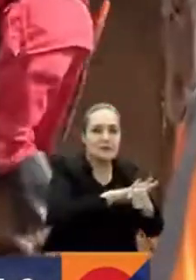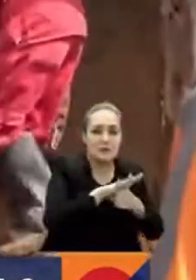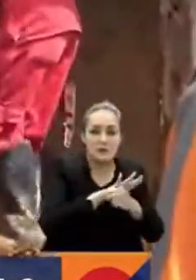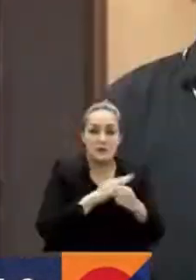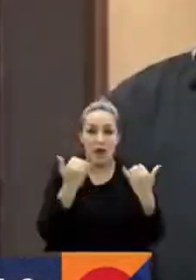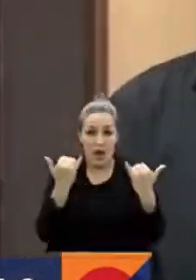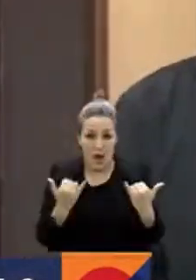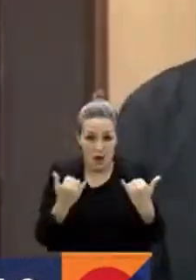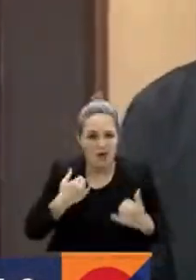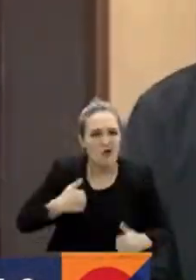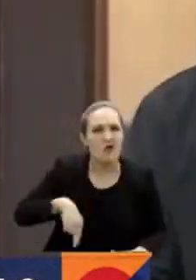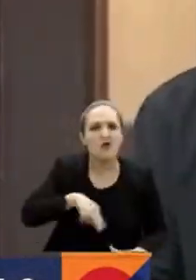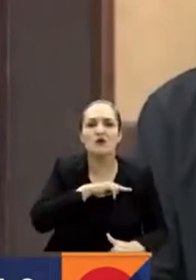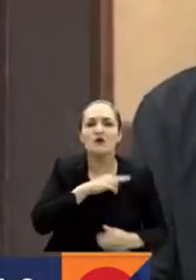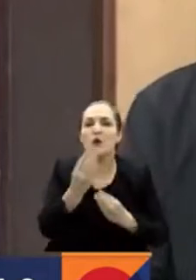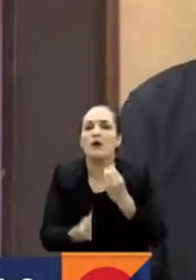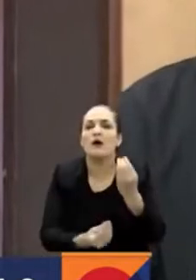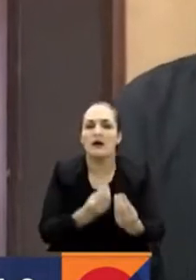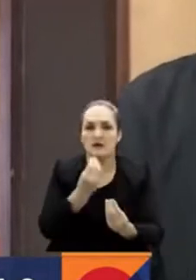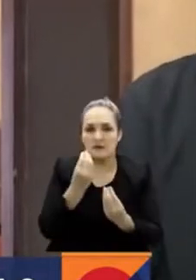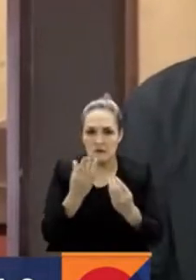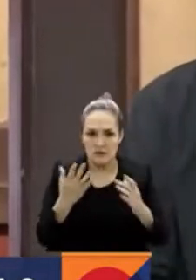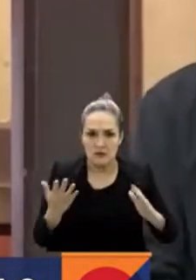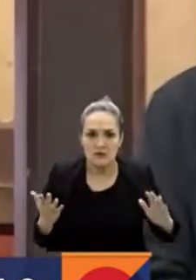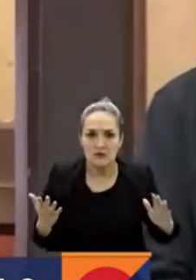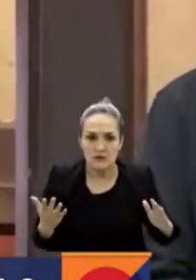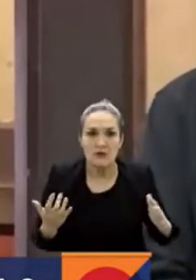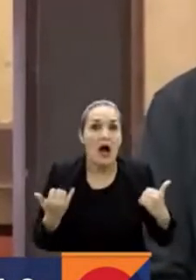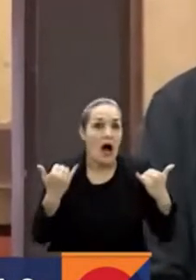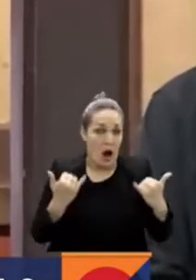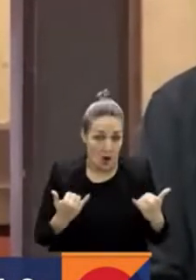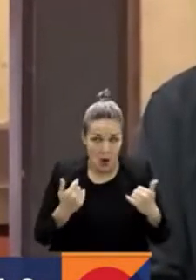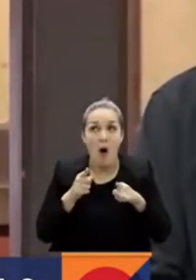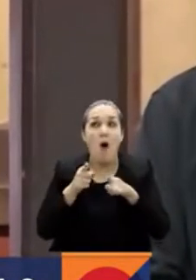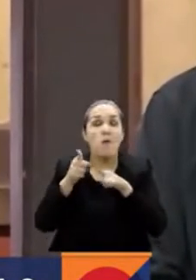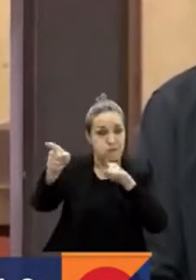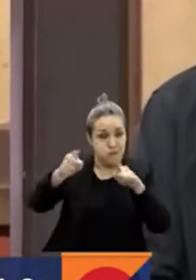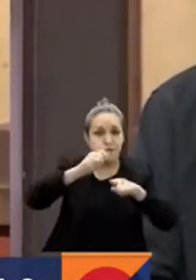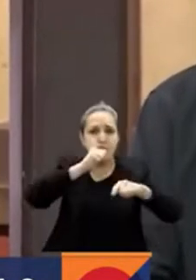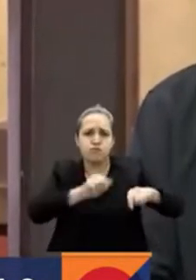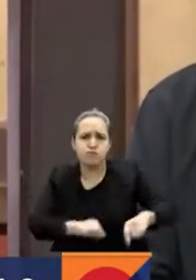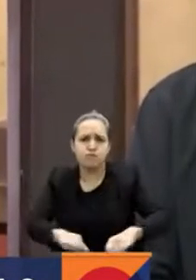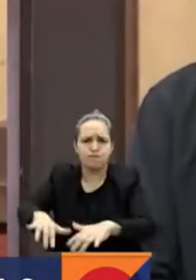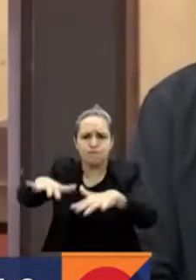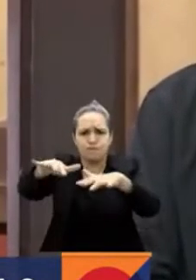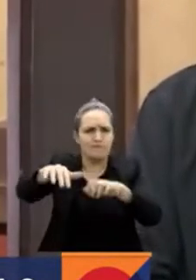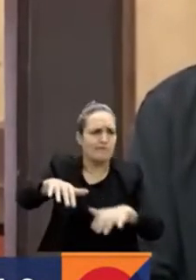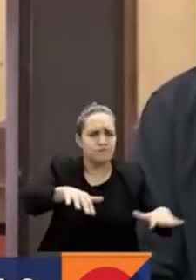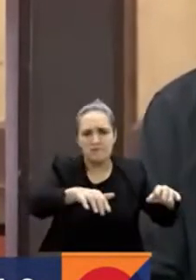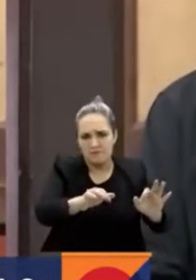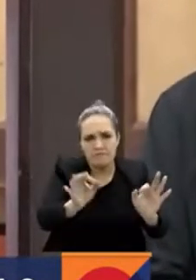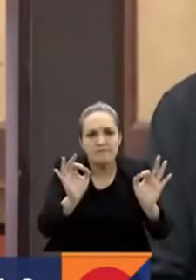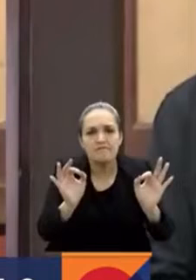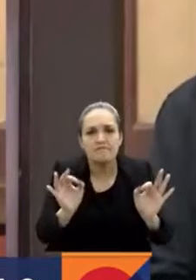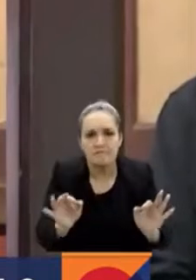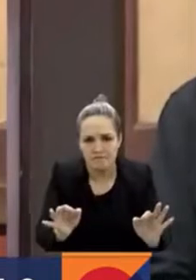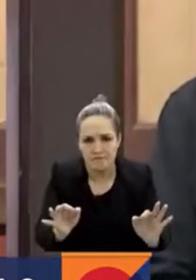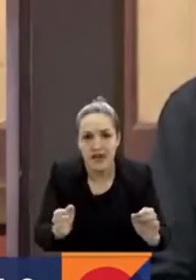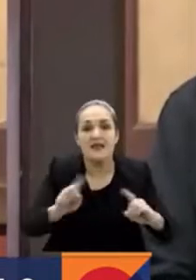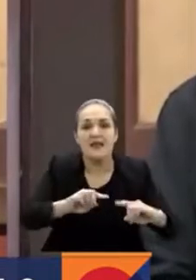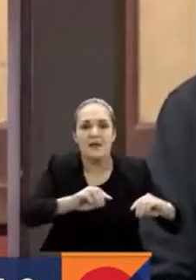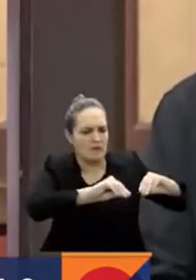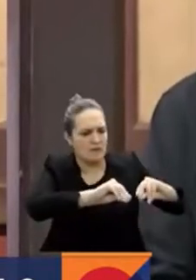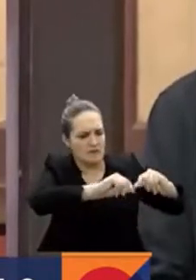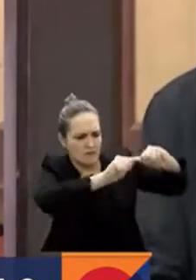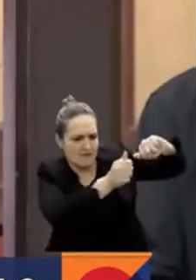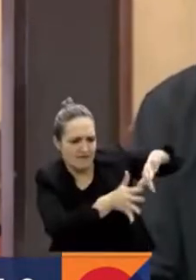Nosotros aquí vamos a padecer de inundaciones y, ojo, de movimientos en